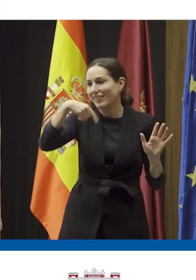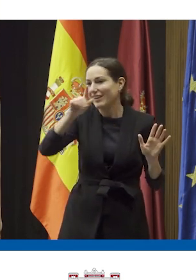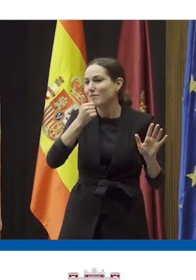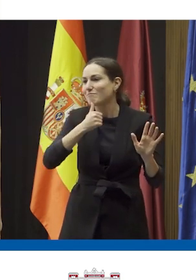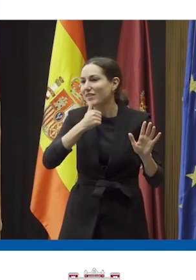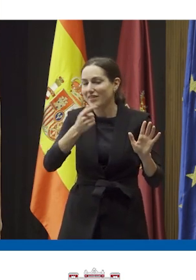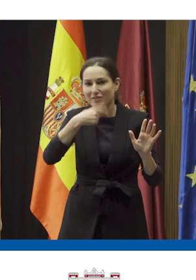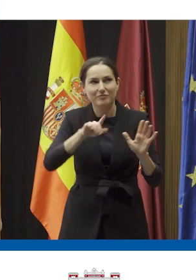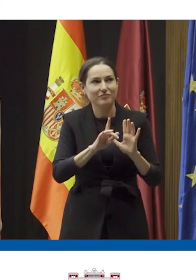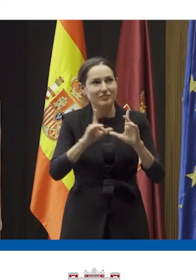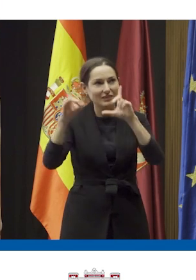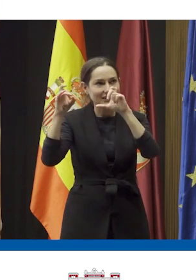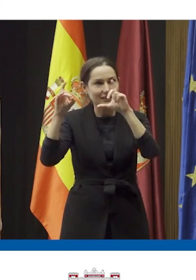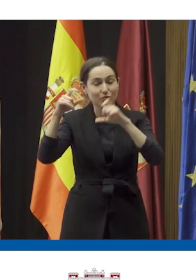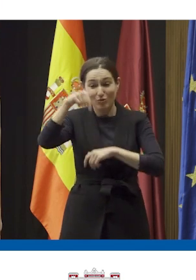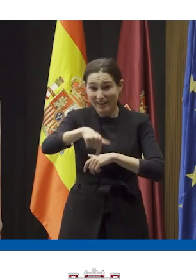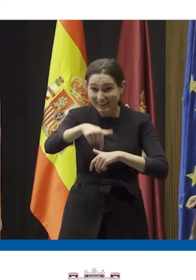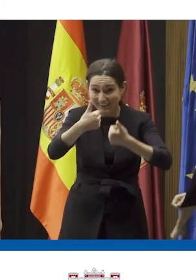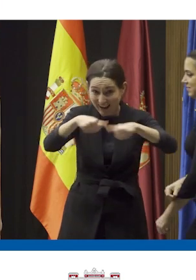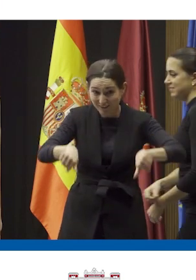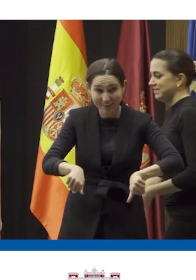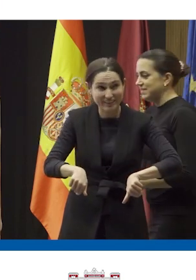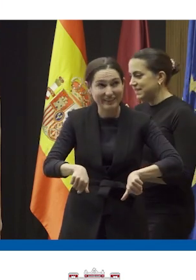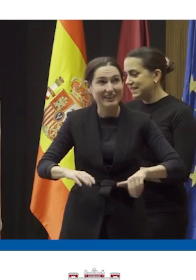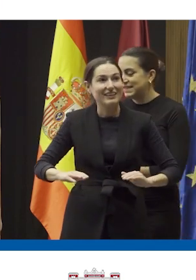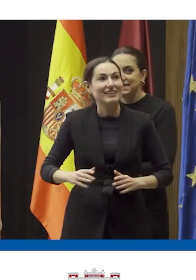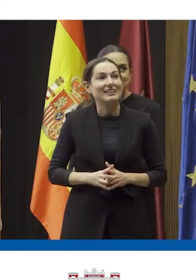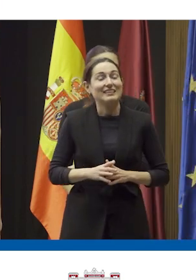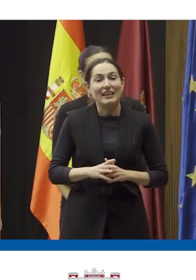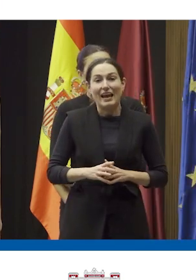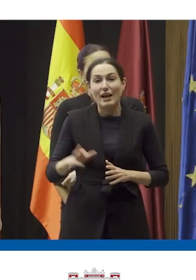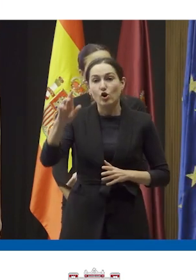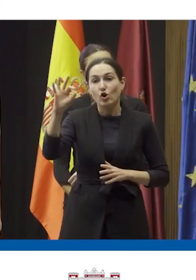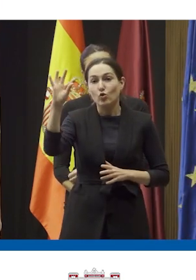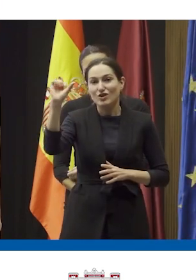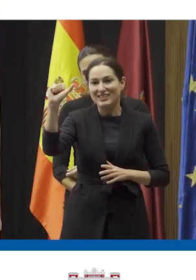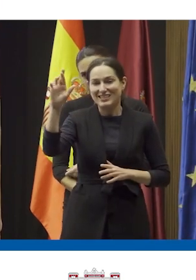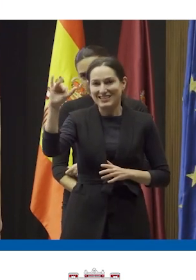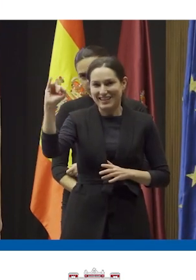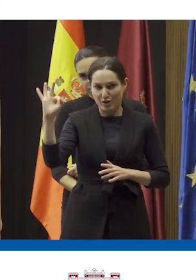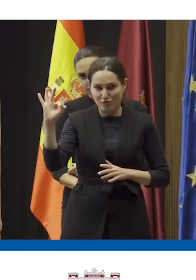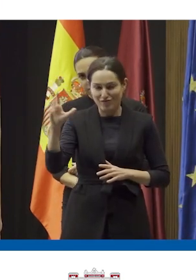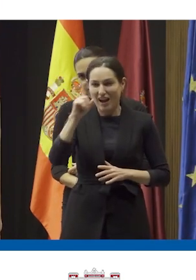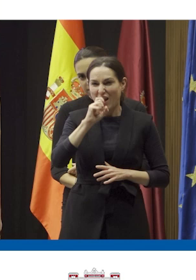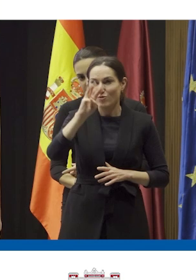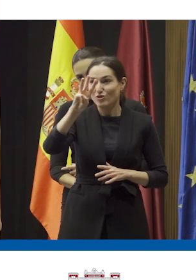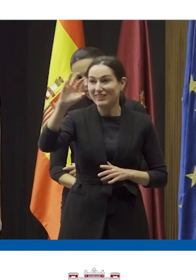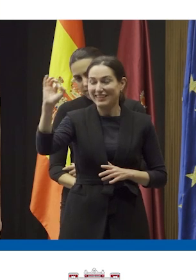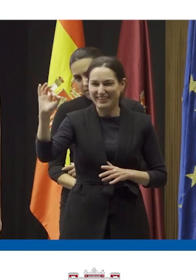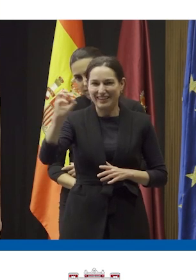en traerles una foto de aquí de Albacete. Este es el sanatorio del Rosario, en los años 30, en